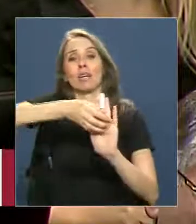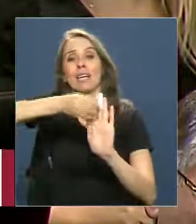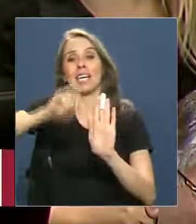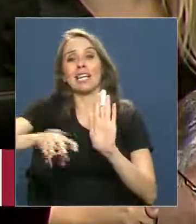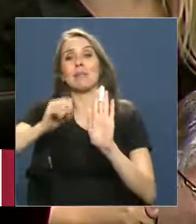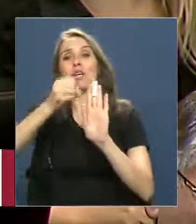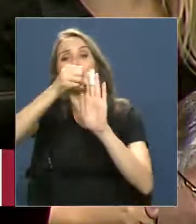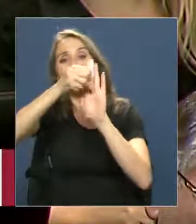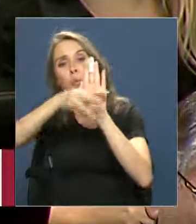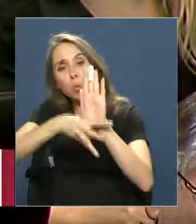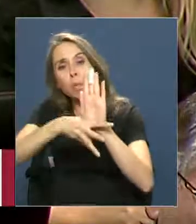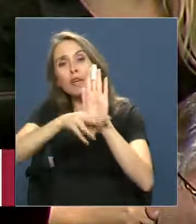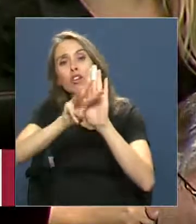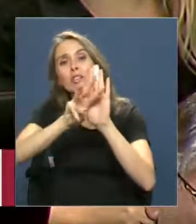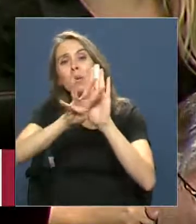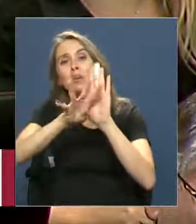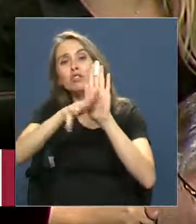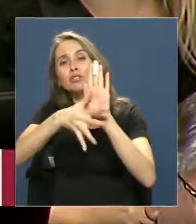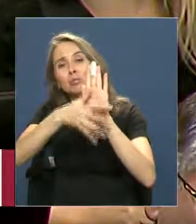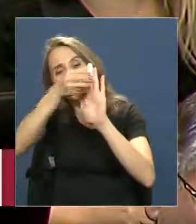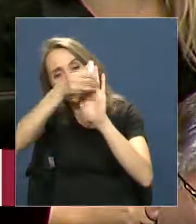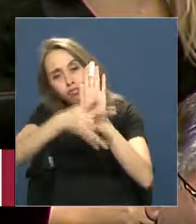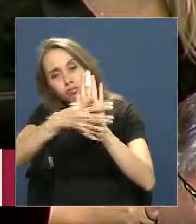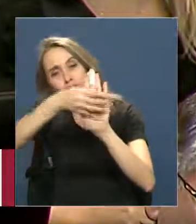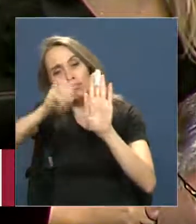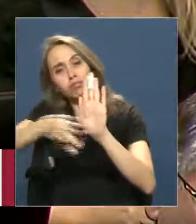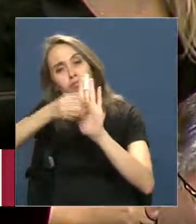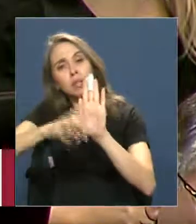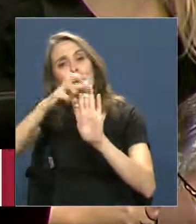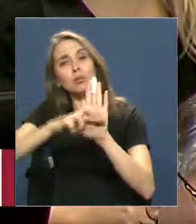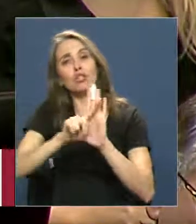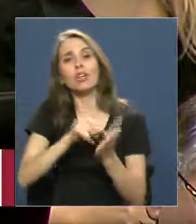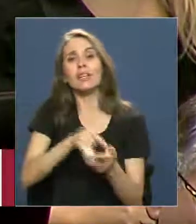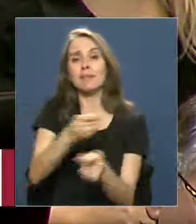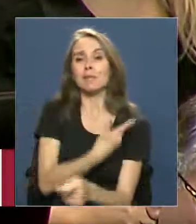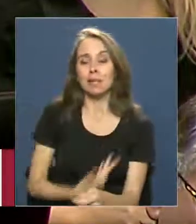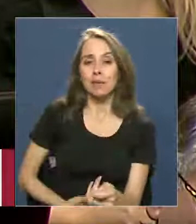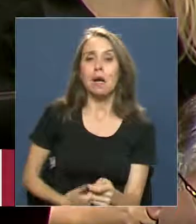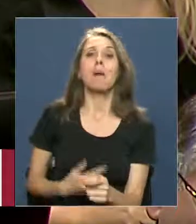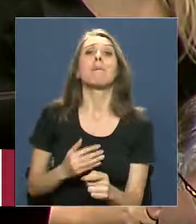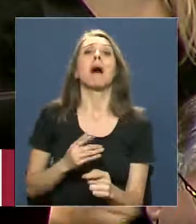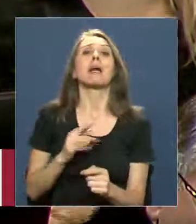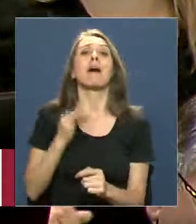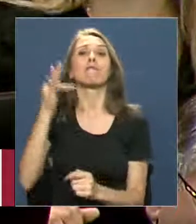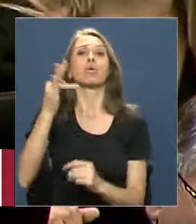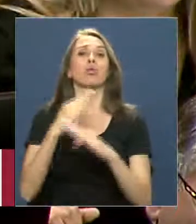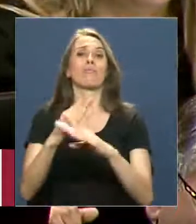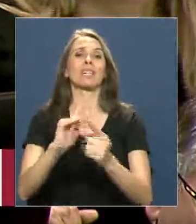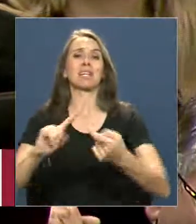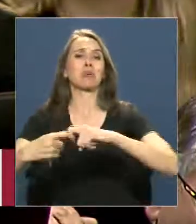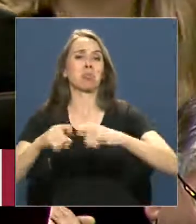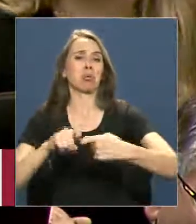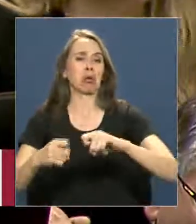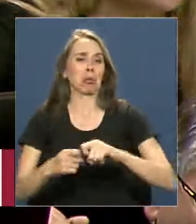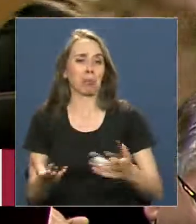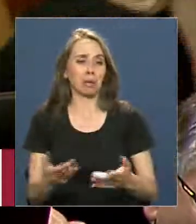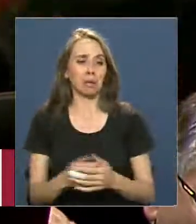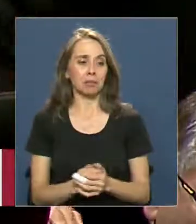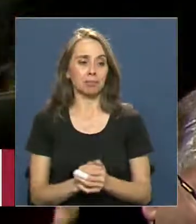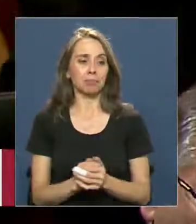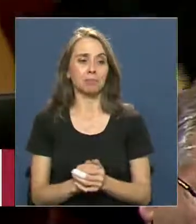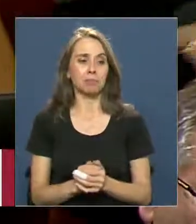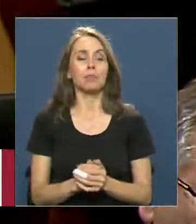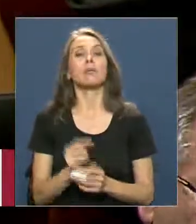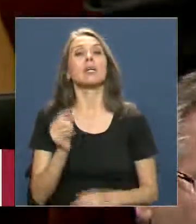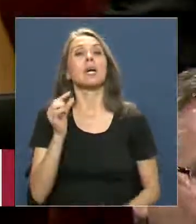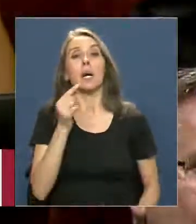esos números, esos considerandos del mensaje para efectos de evitar cualquier tipo de polémica al respecto. Y segundo,